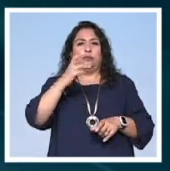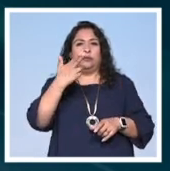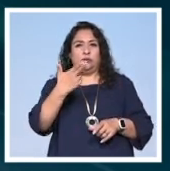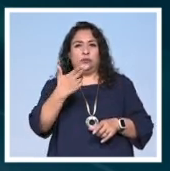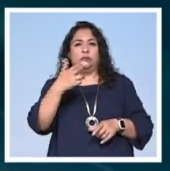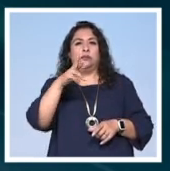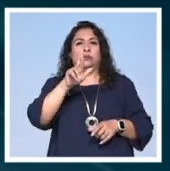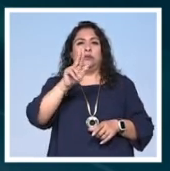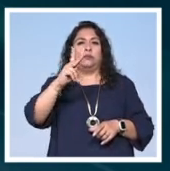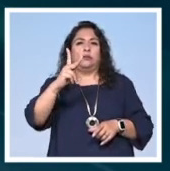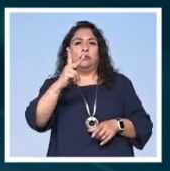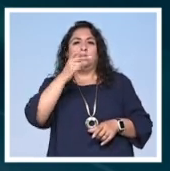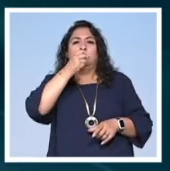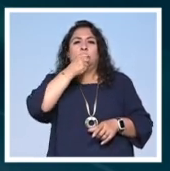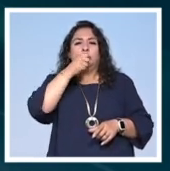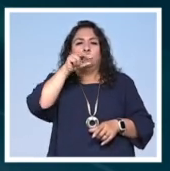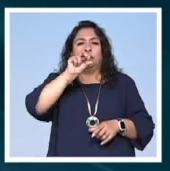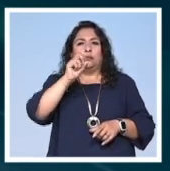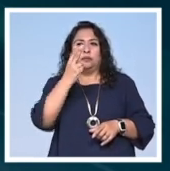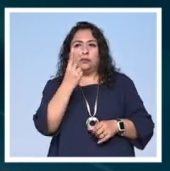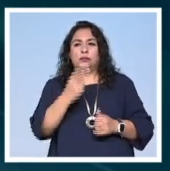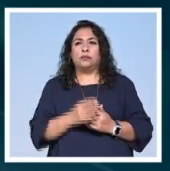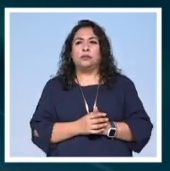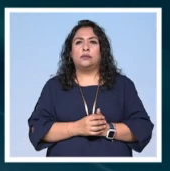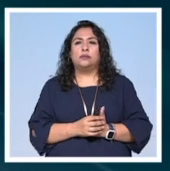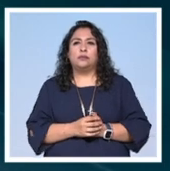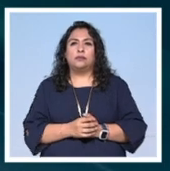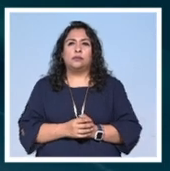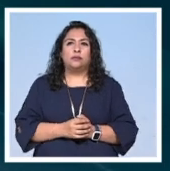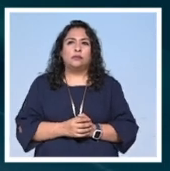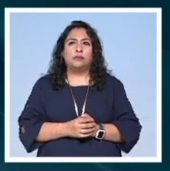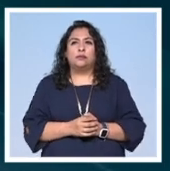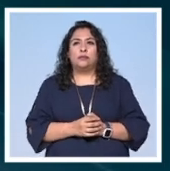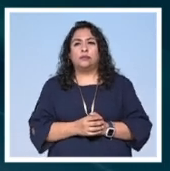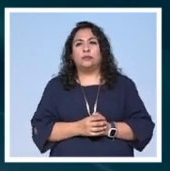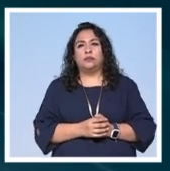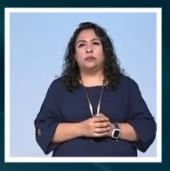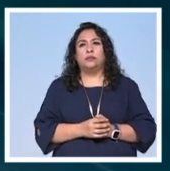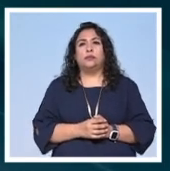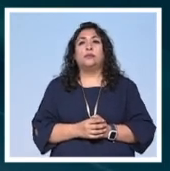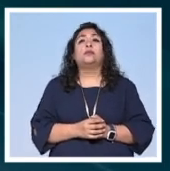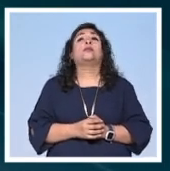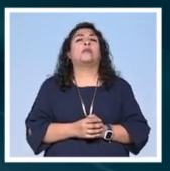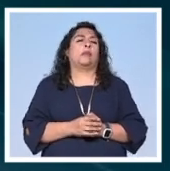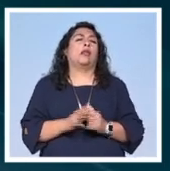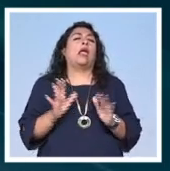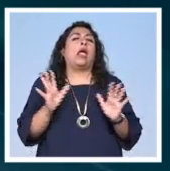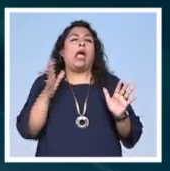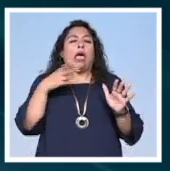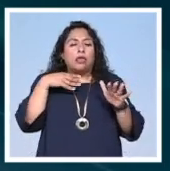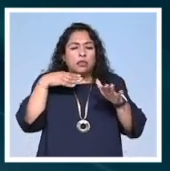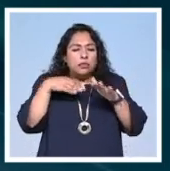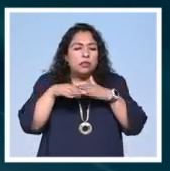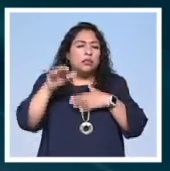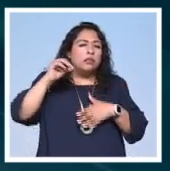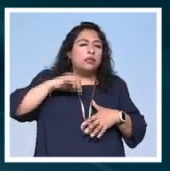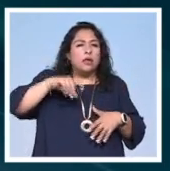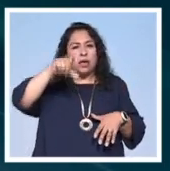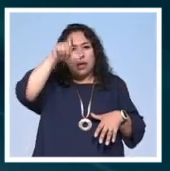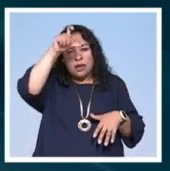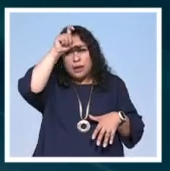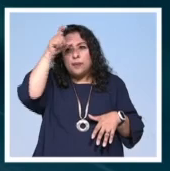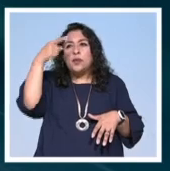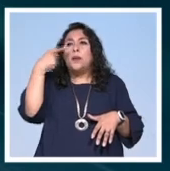Meléndez Rodrigo peredo Noticias 22 Hagamos una inmersión al Antiguo Egipto y